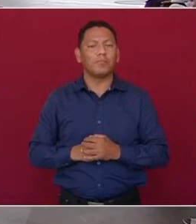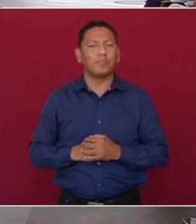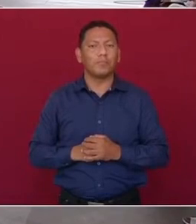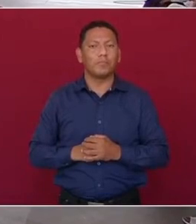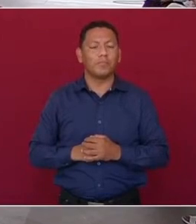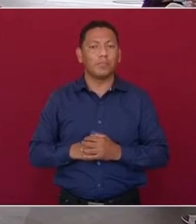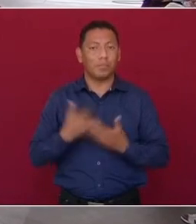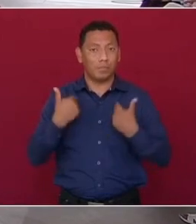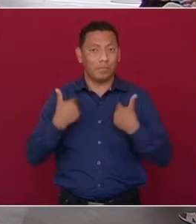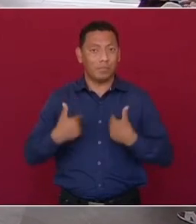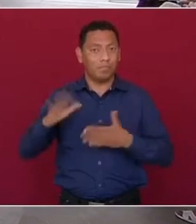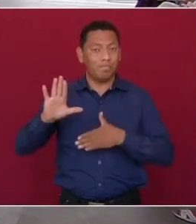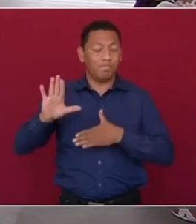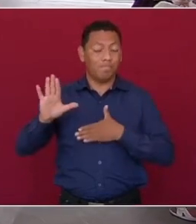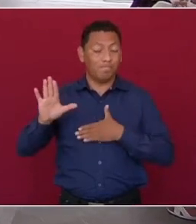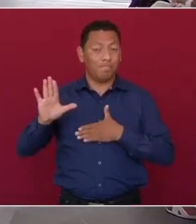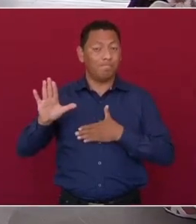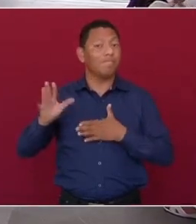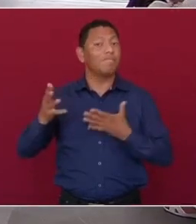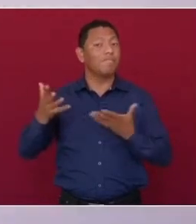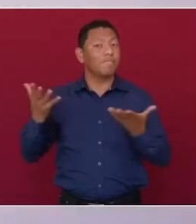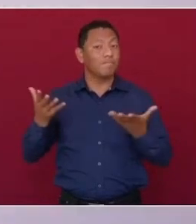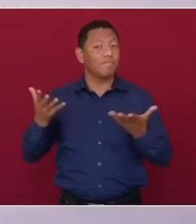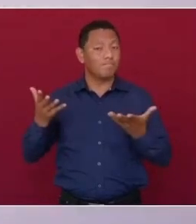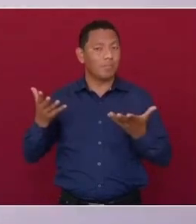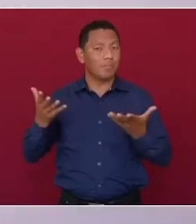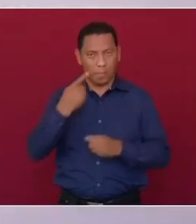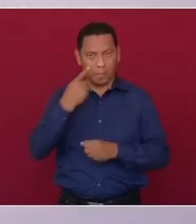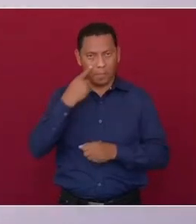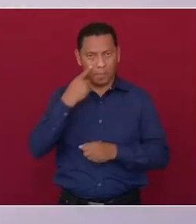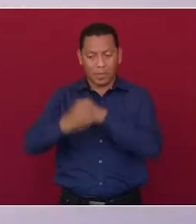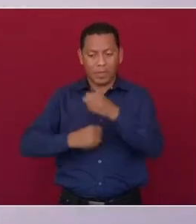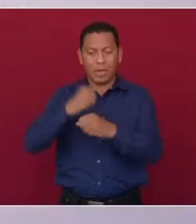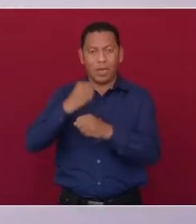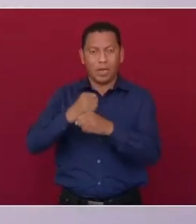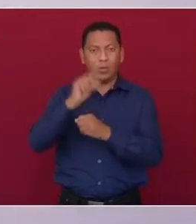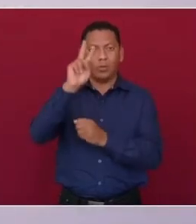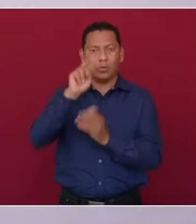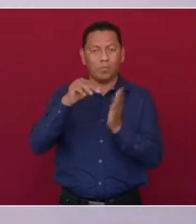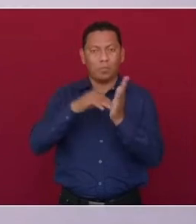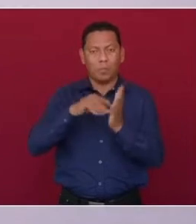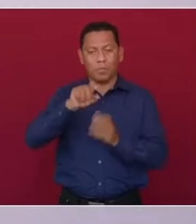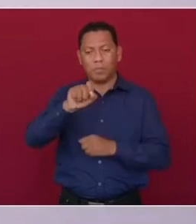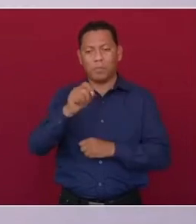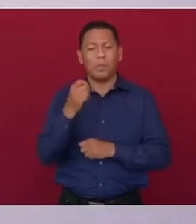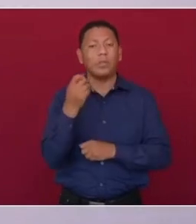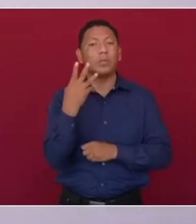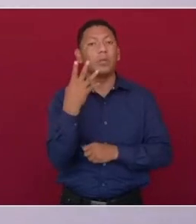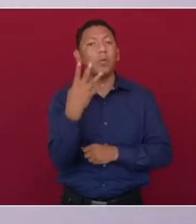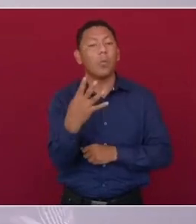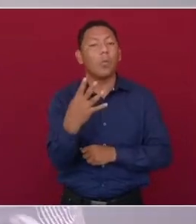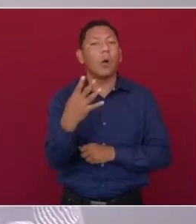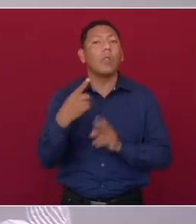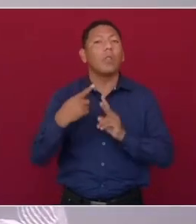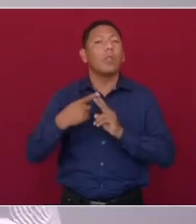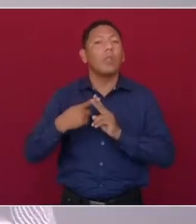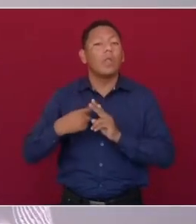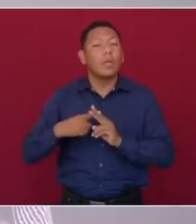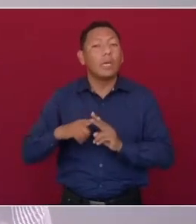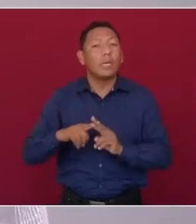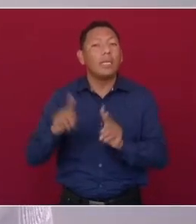Mi compromiso es lograr en 2024 el renacimiento de